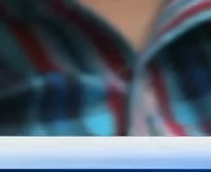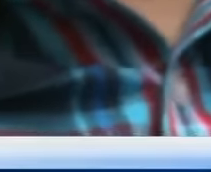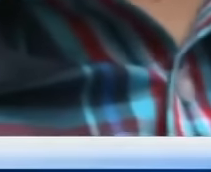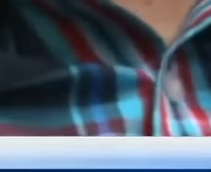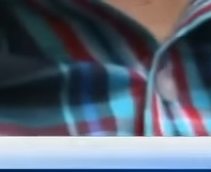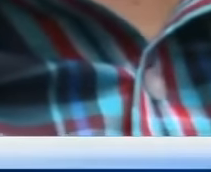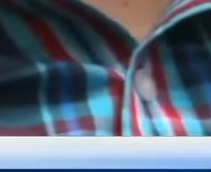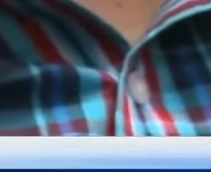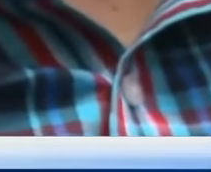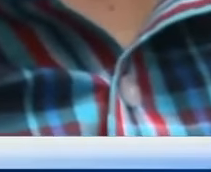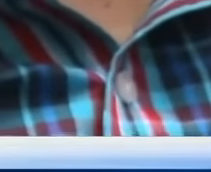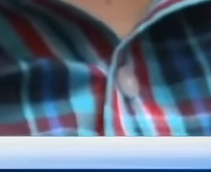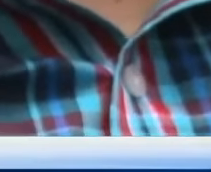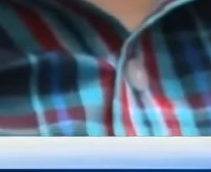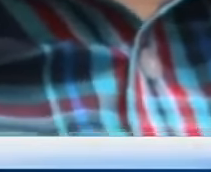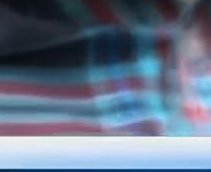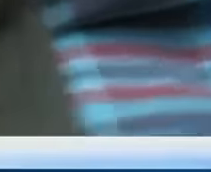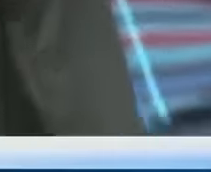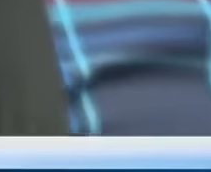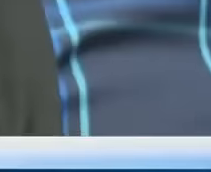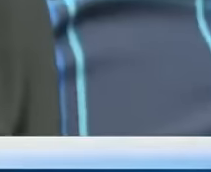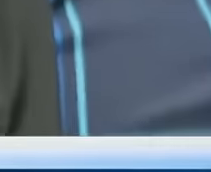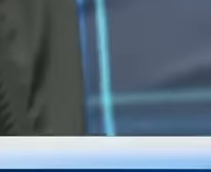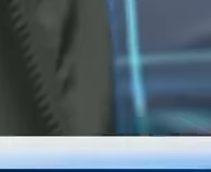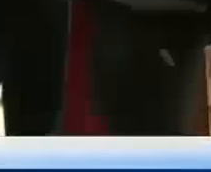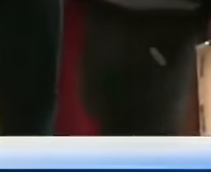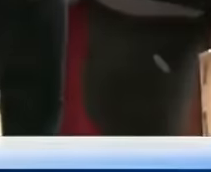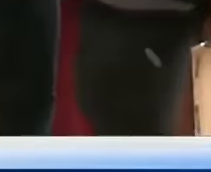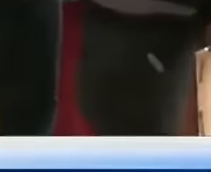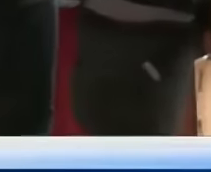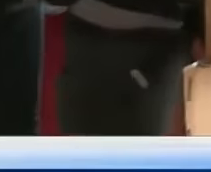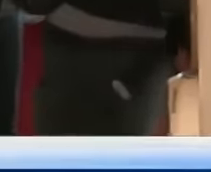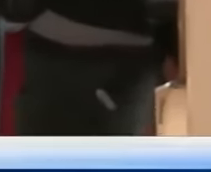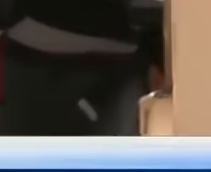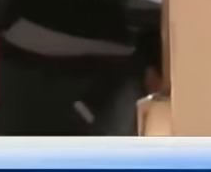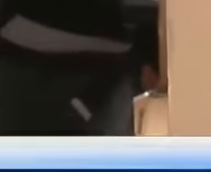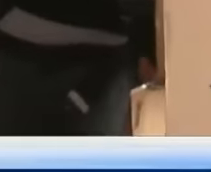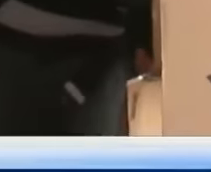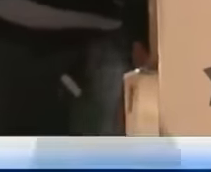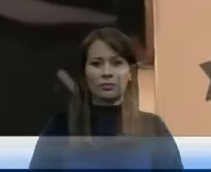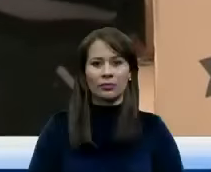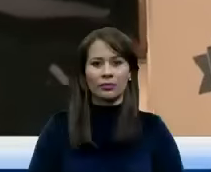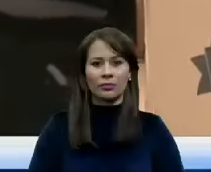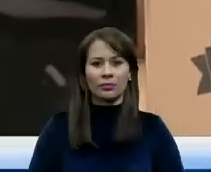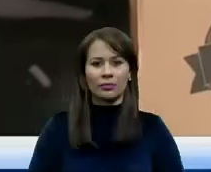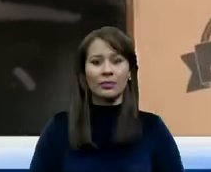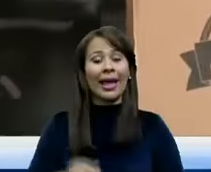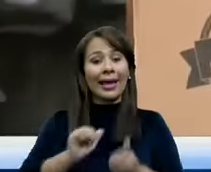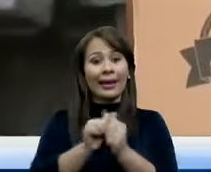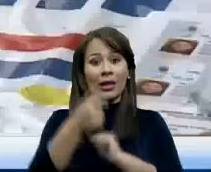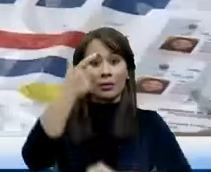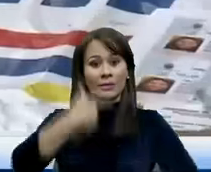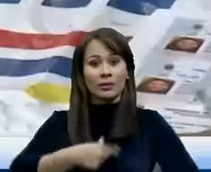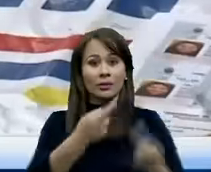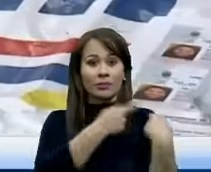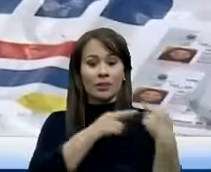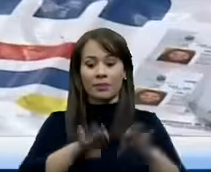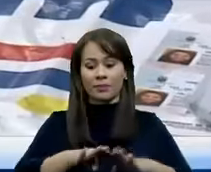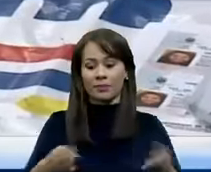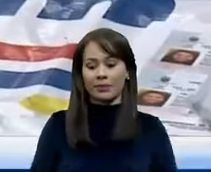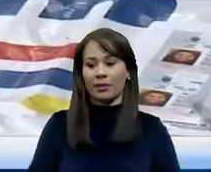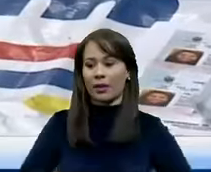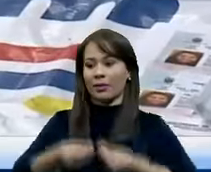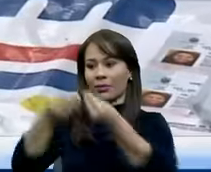voto entrega al delegado, a la persona que va a recibir la información, el dato del resultado de su